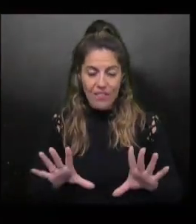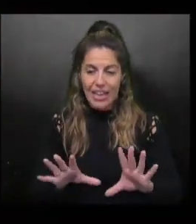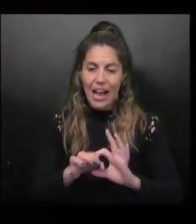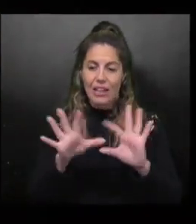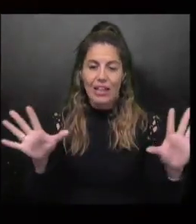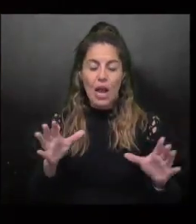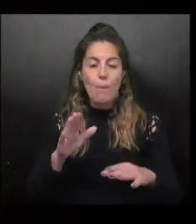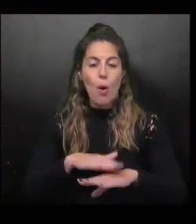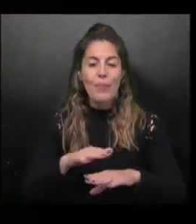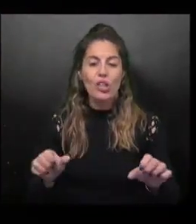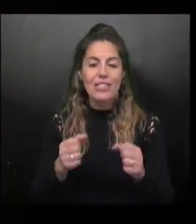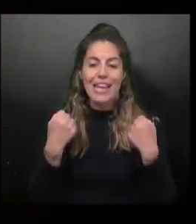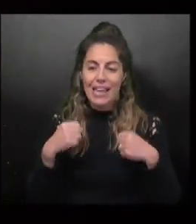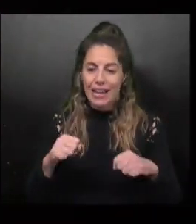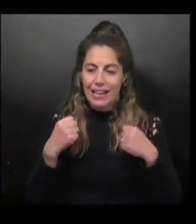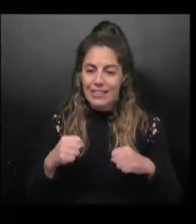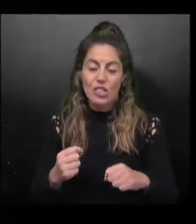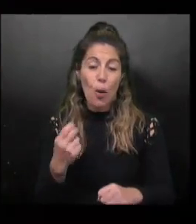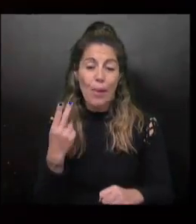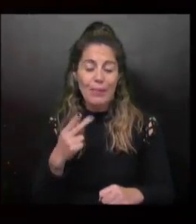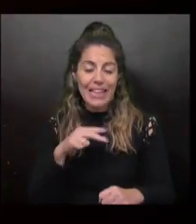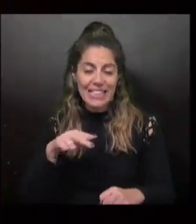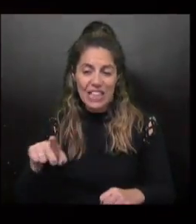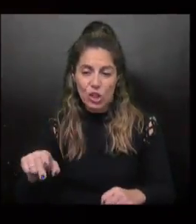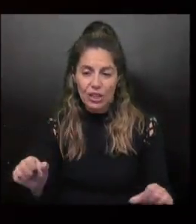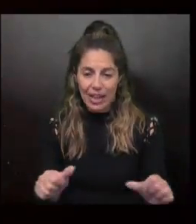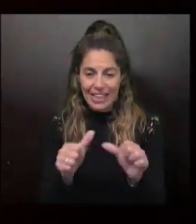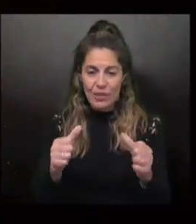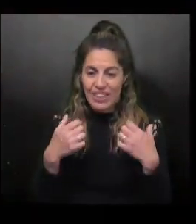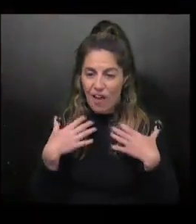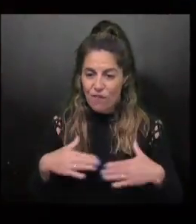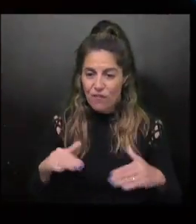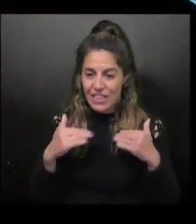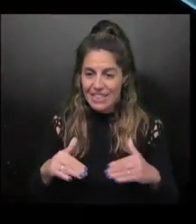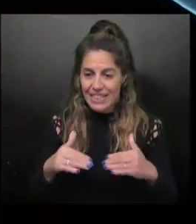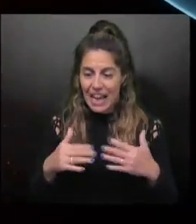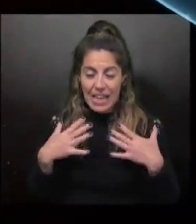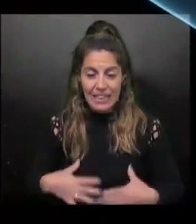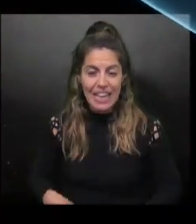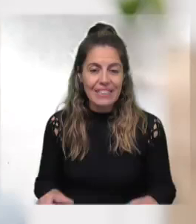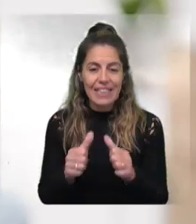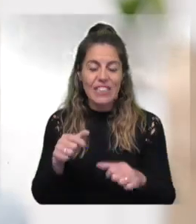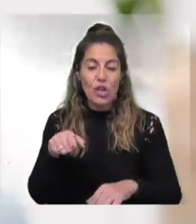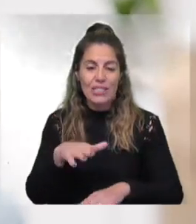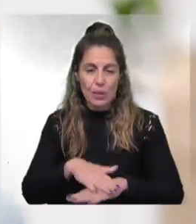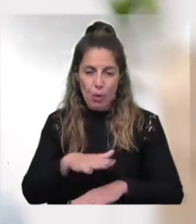hacer ejercicio que permiten que se sostenga esa actividad física intensa que se está realizando en ese momento.